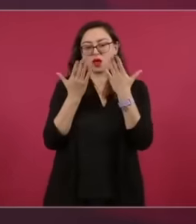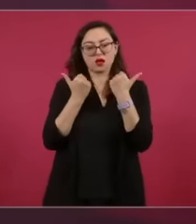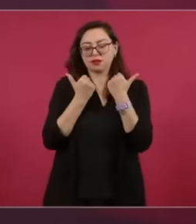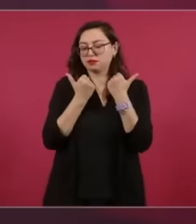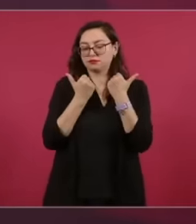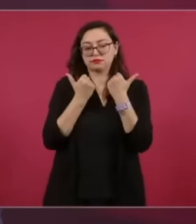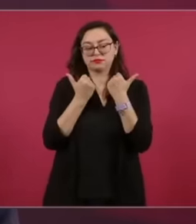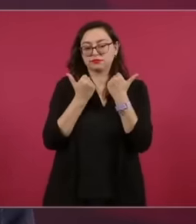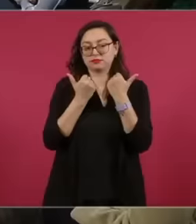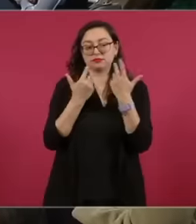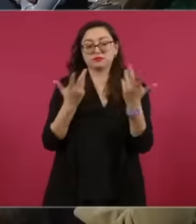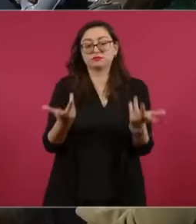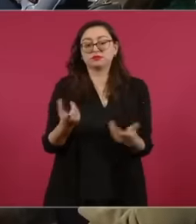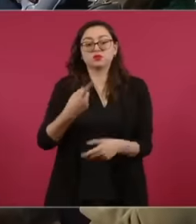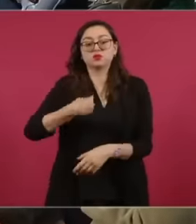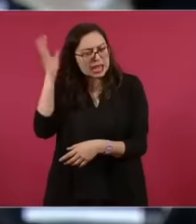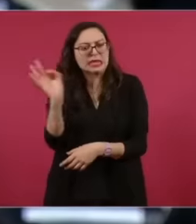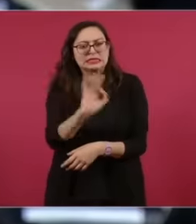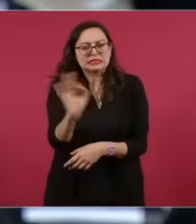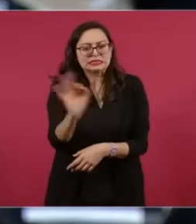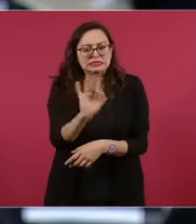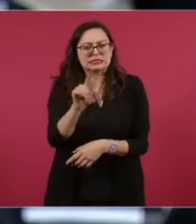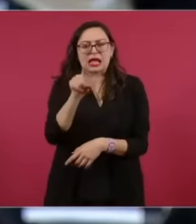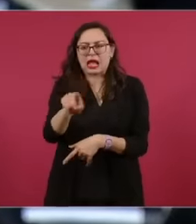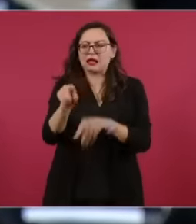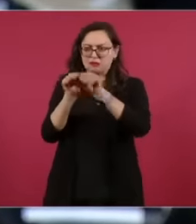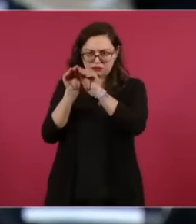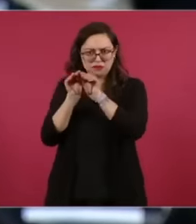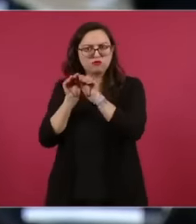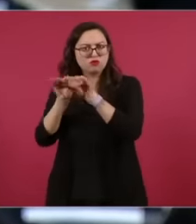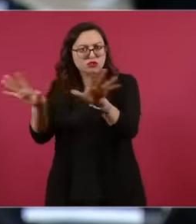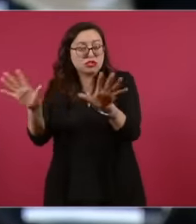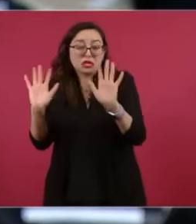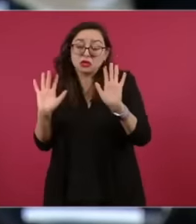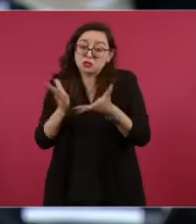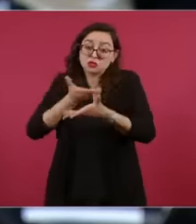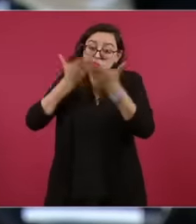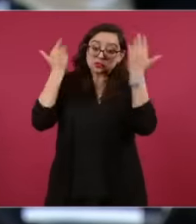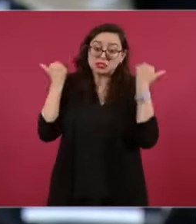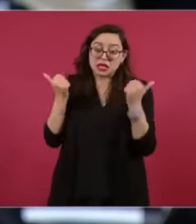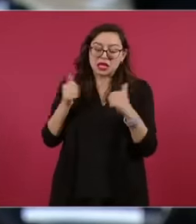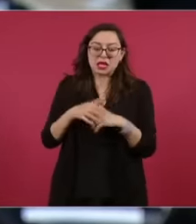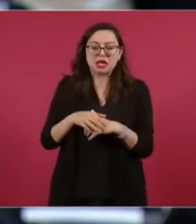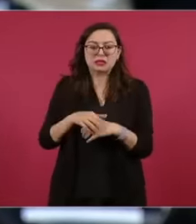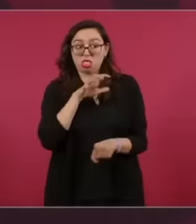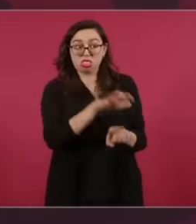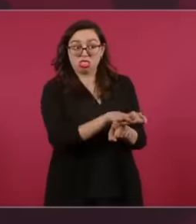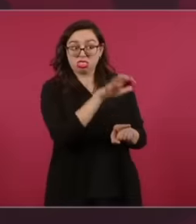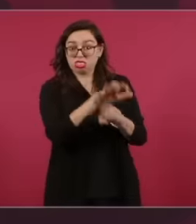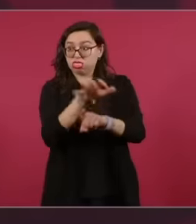porque no somos de derecha, no somos fachos.